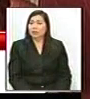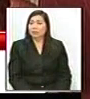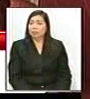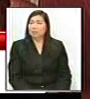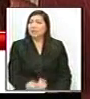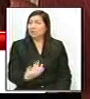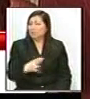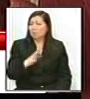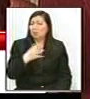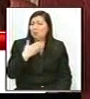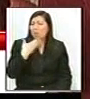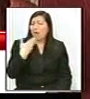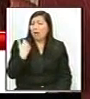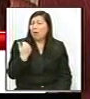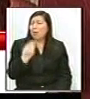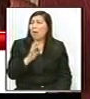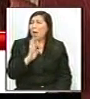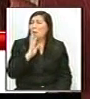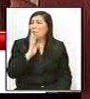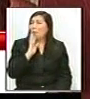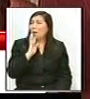bonito hablar, presidente,